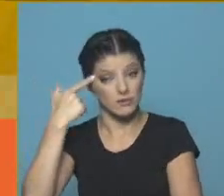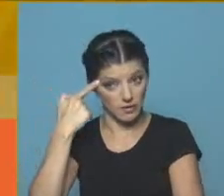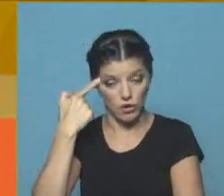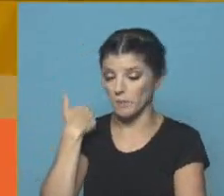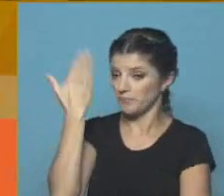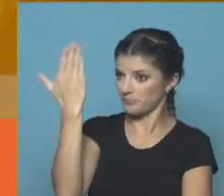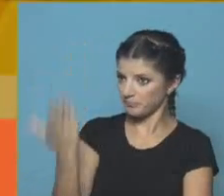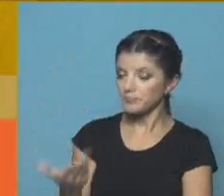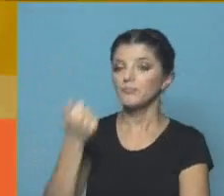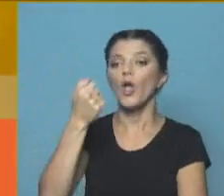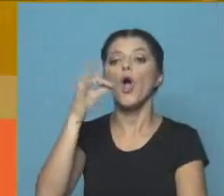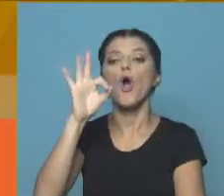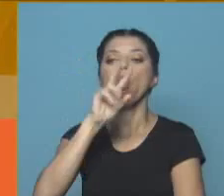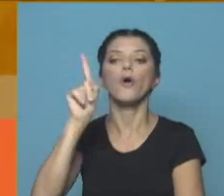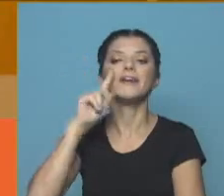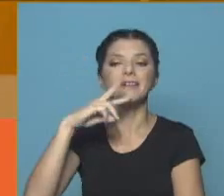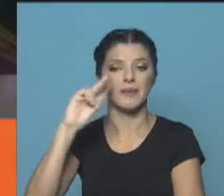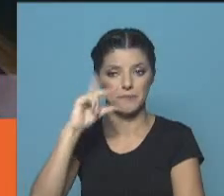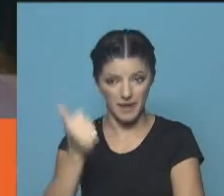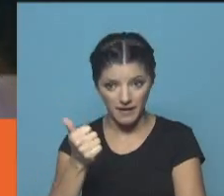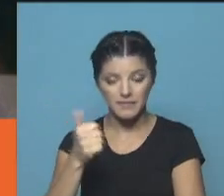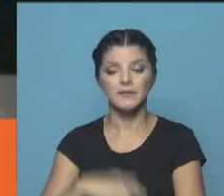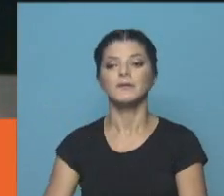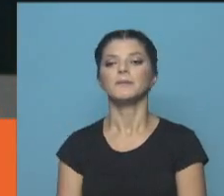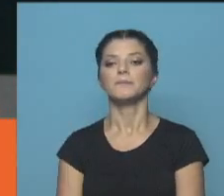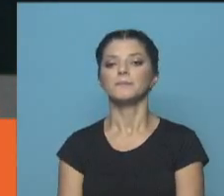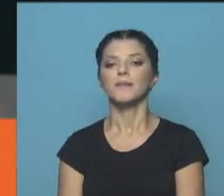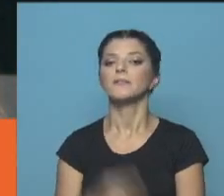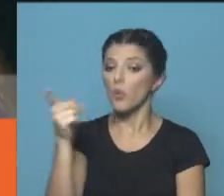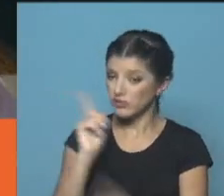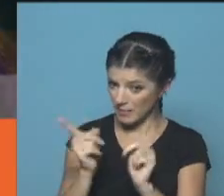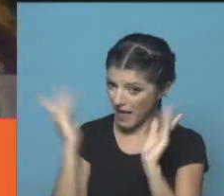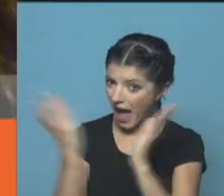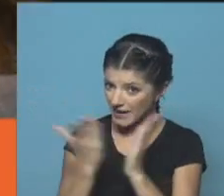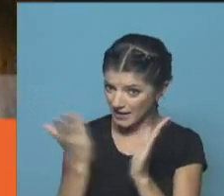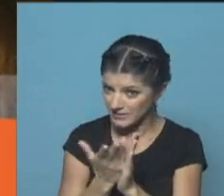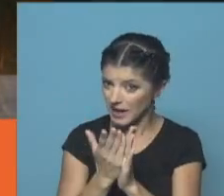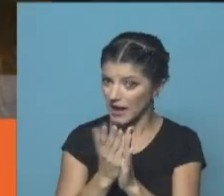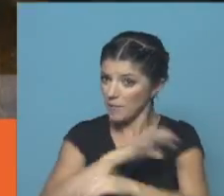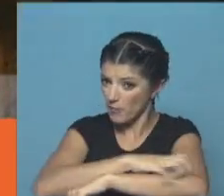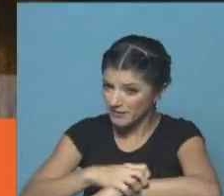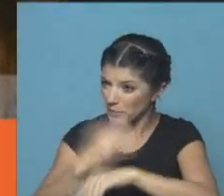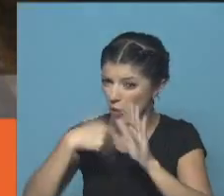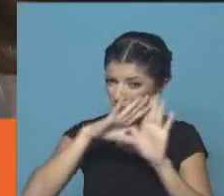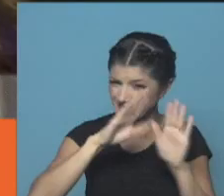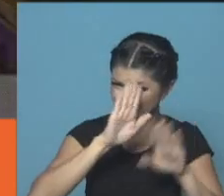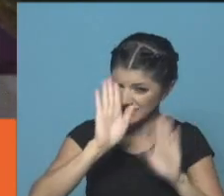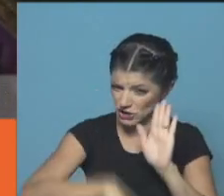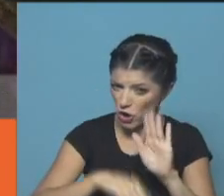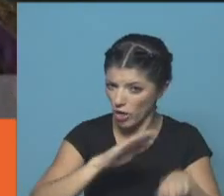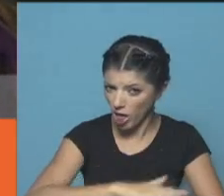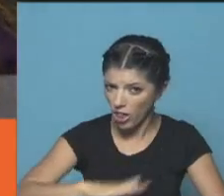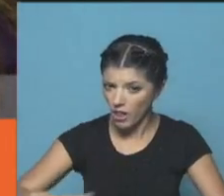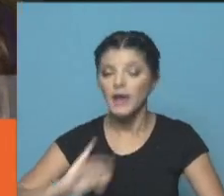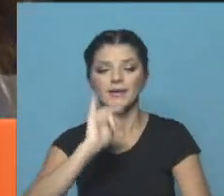mío se encuentra Olivia Chaval, que es de CIPEC, y ustedes estudian también el nivel de pobreza, pero con niños más chicos. Sí, nosotros trabajamos mucho